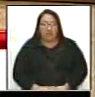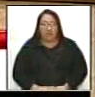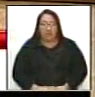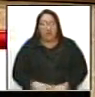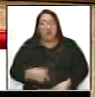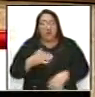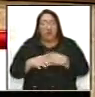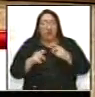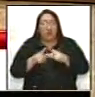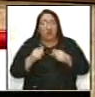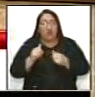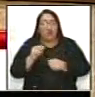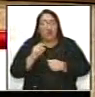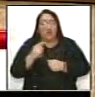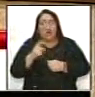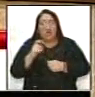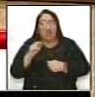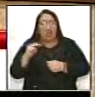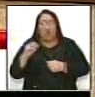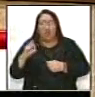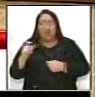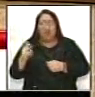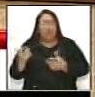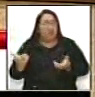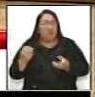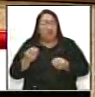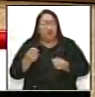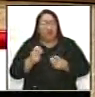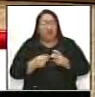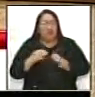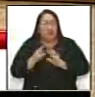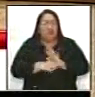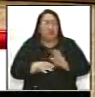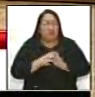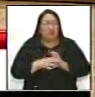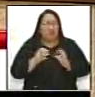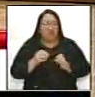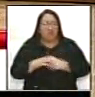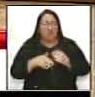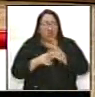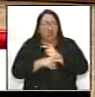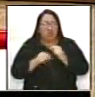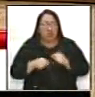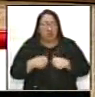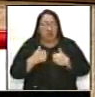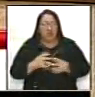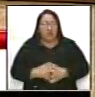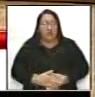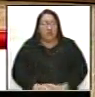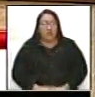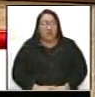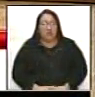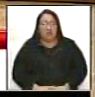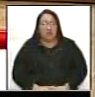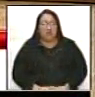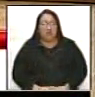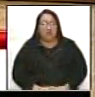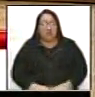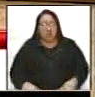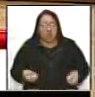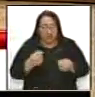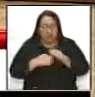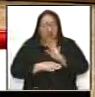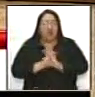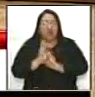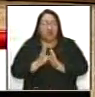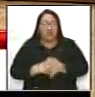y no es un tema de xenofobia, ni de las cosas bien claras, porque hay gente corriente y decente en Venezuela que están acá viviendo decentemente y tratando de ver